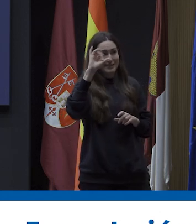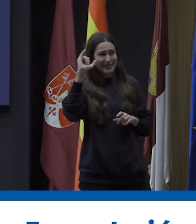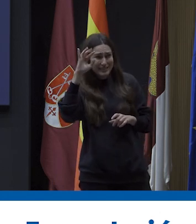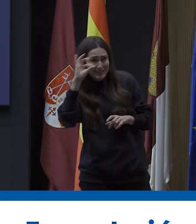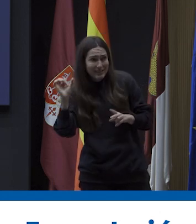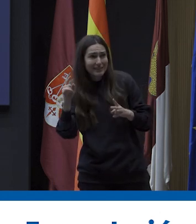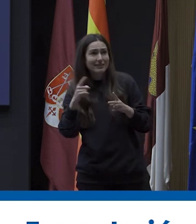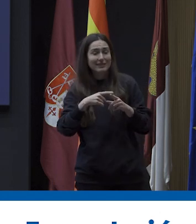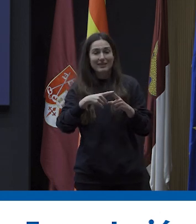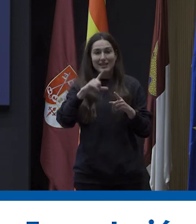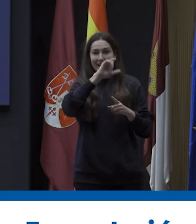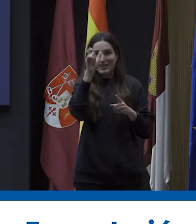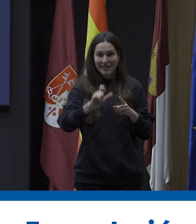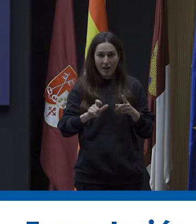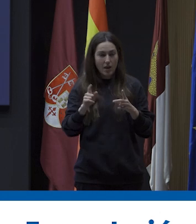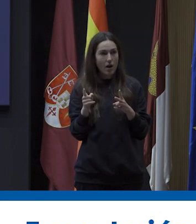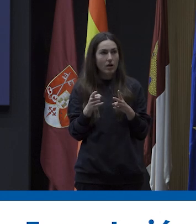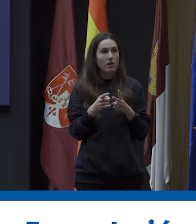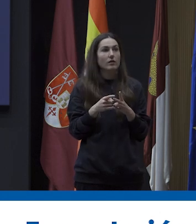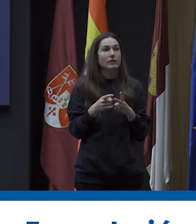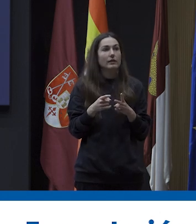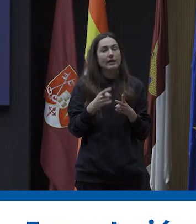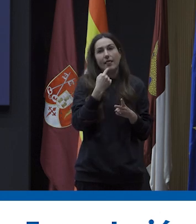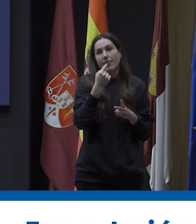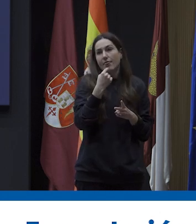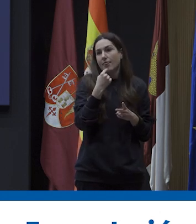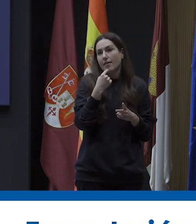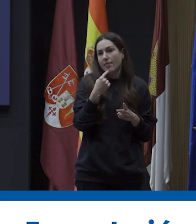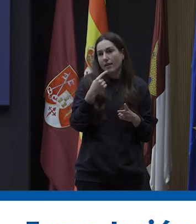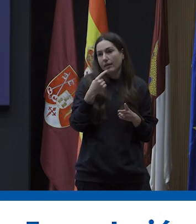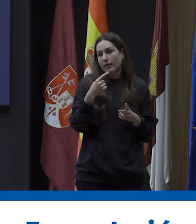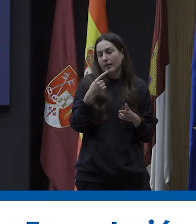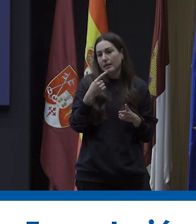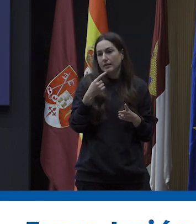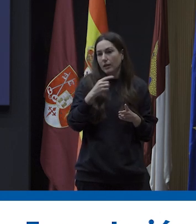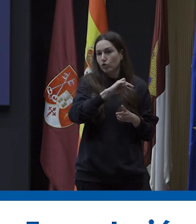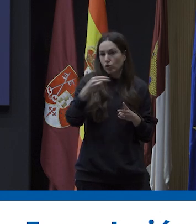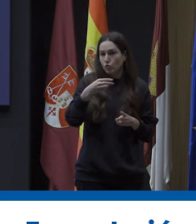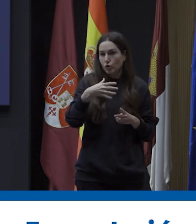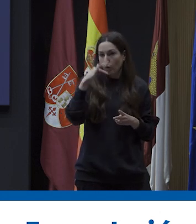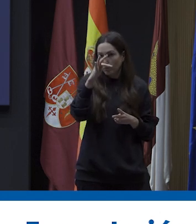la estreptoquinasa en el infarto de miocardio, eficacia del tratamiento fibrinolítico intravenoso en el